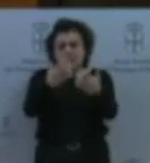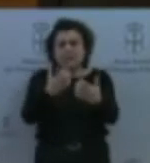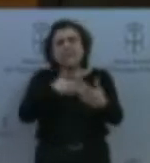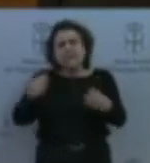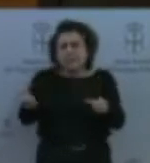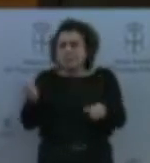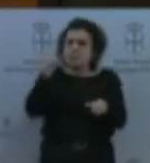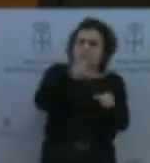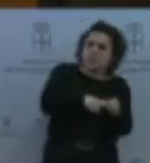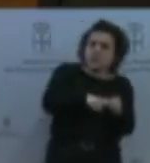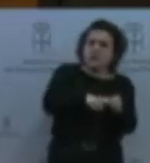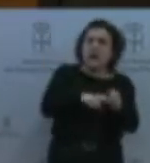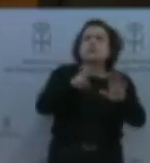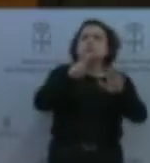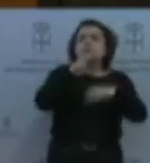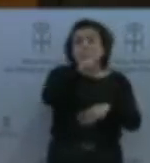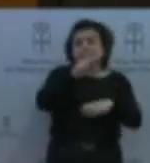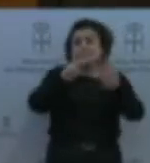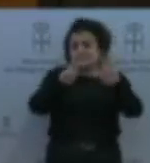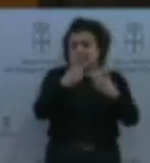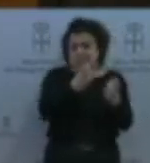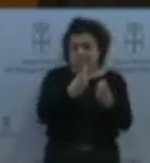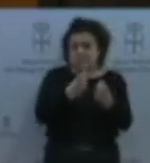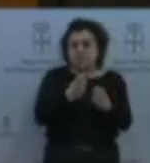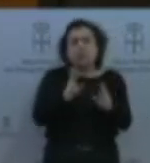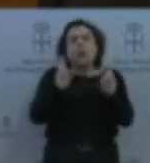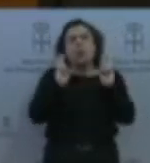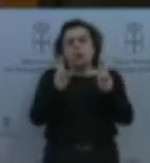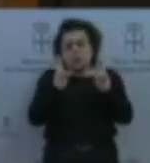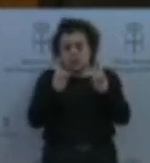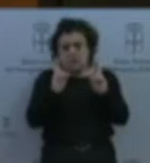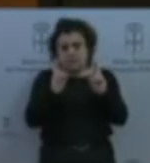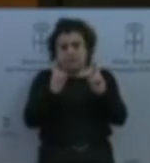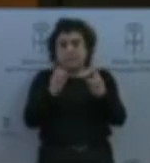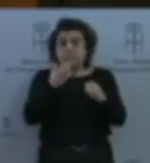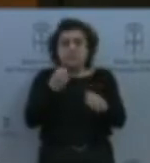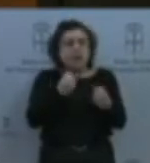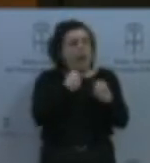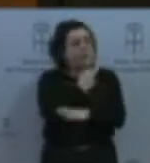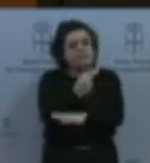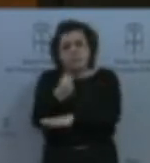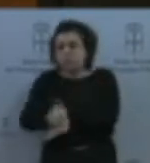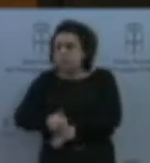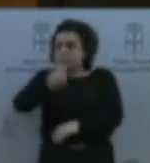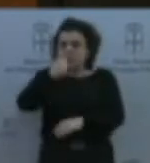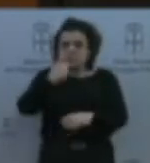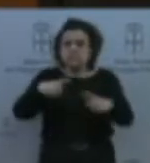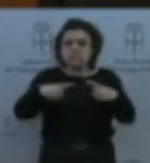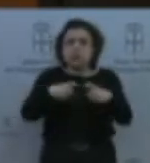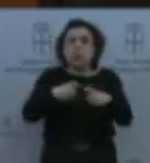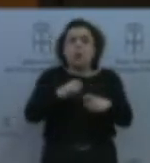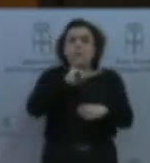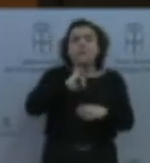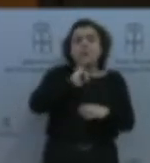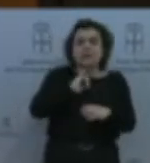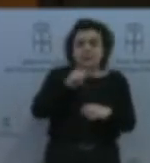sea así. Cuanto más sofitu sume la oficialidad en este Parlamento, más vamos a acercarnos a la realidad asturiana, que asume con